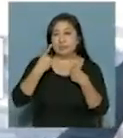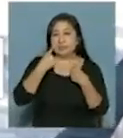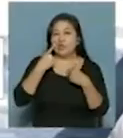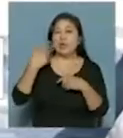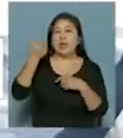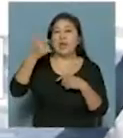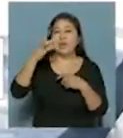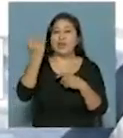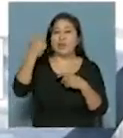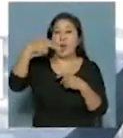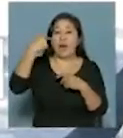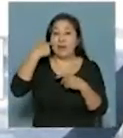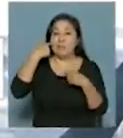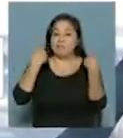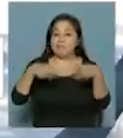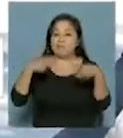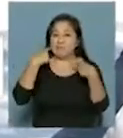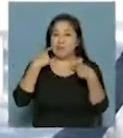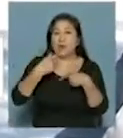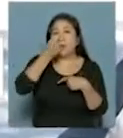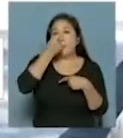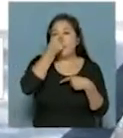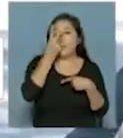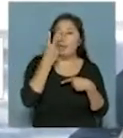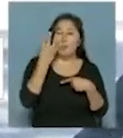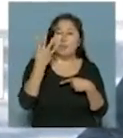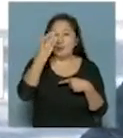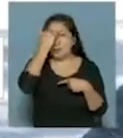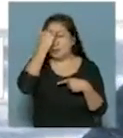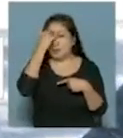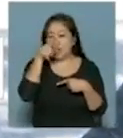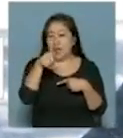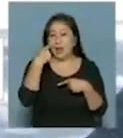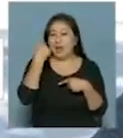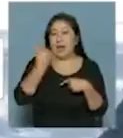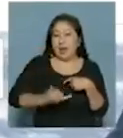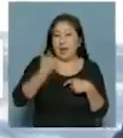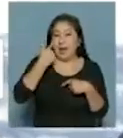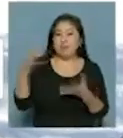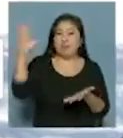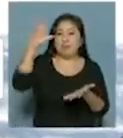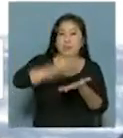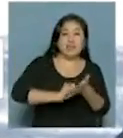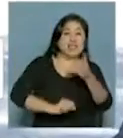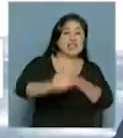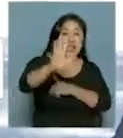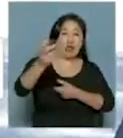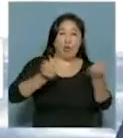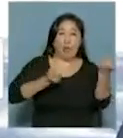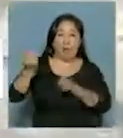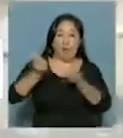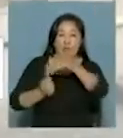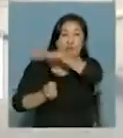por infracción al código aduanero, que es la 22415, donde tenemos secuestrados 5 vehículos, una